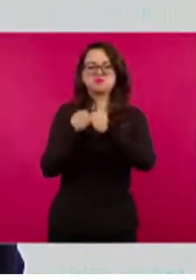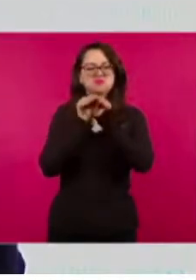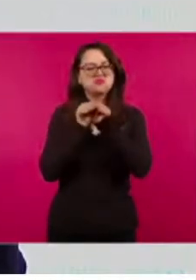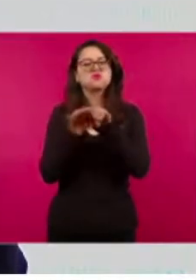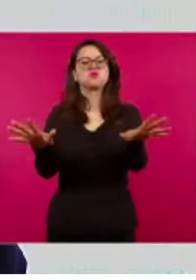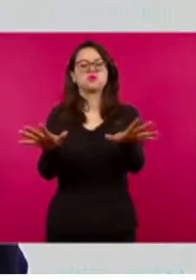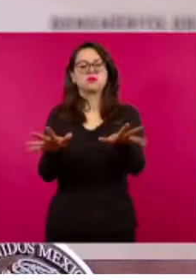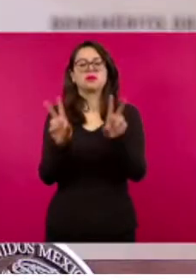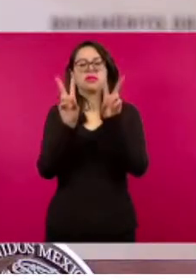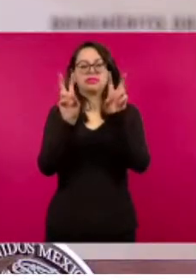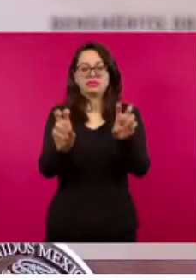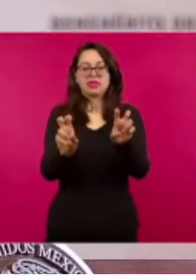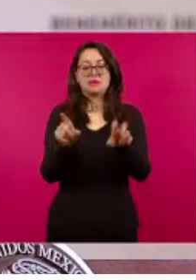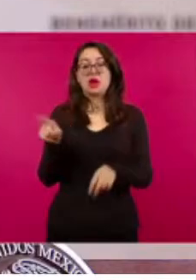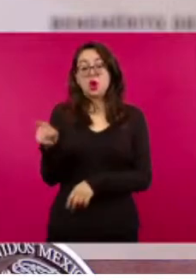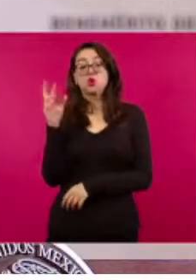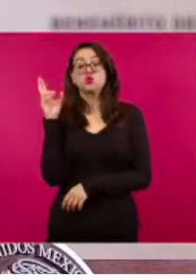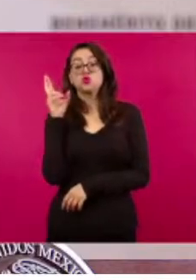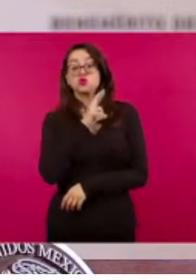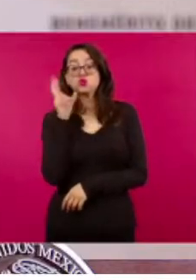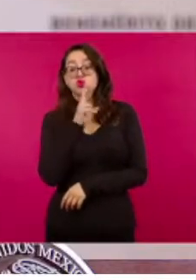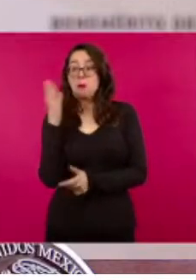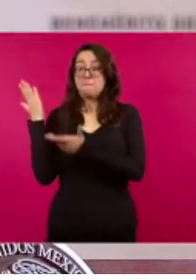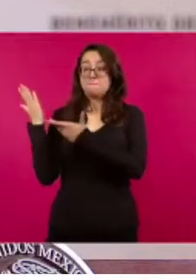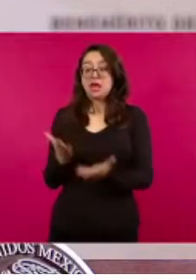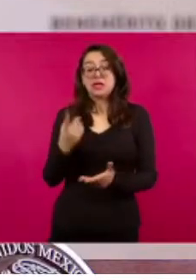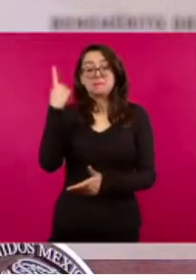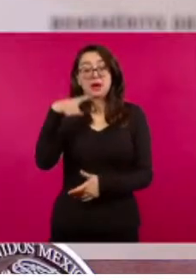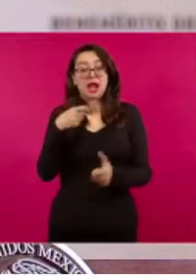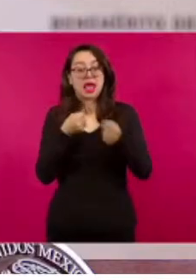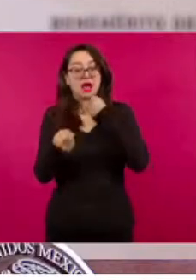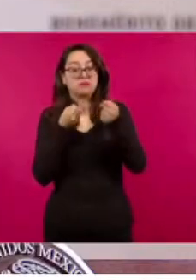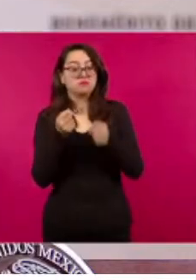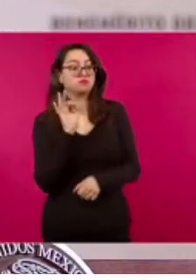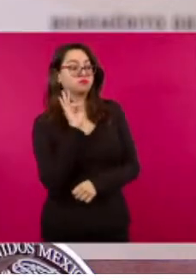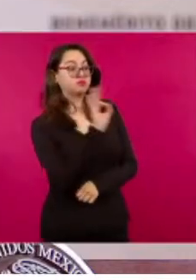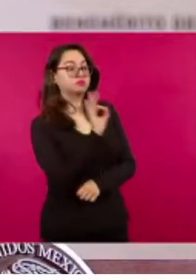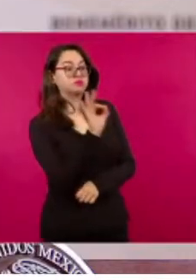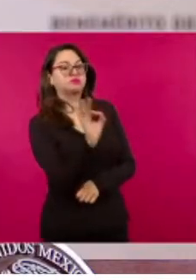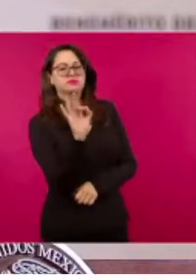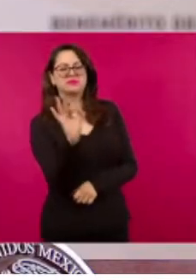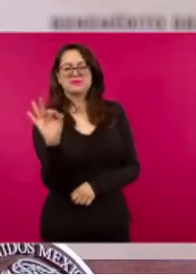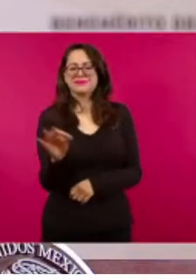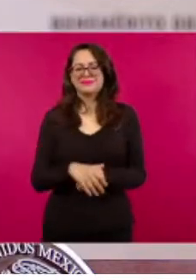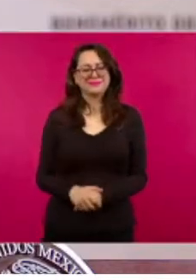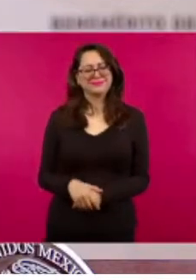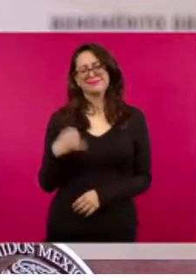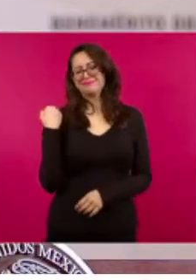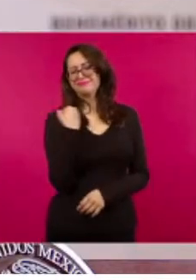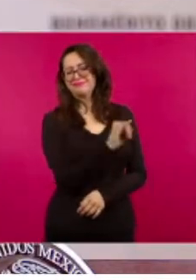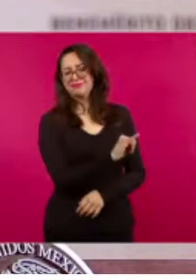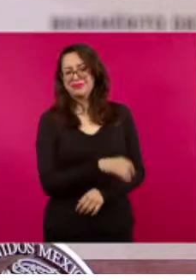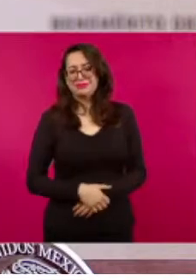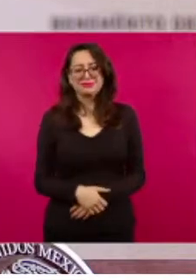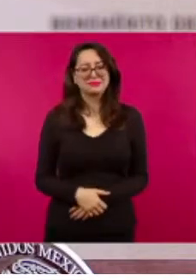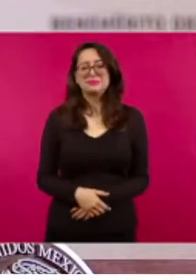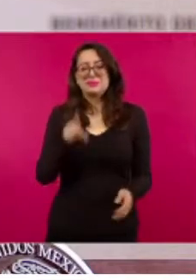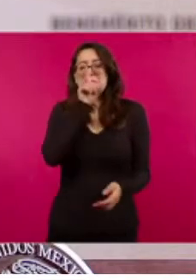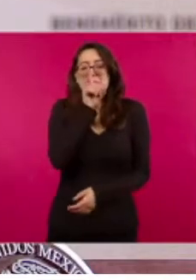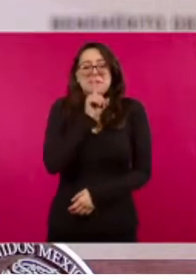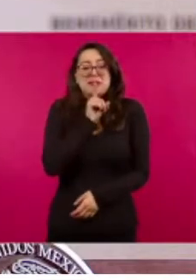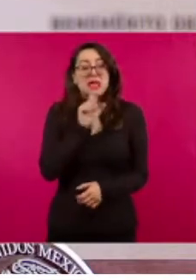un artículo sobre la cooptación rusa de periodistas mexicanos. ¿Quién le cree? Pues absolutamente nadie, porque la verdad es que no da ningún dato relevante